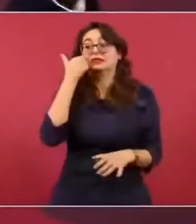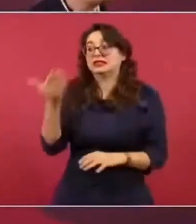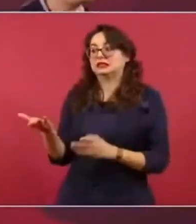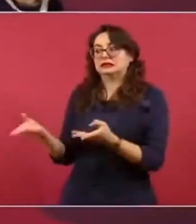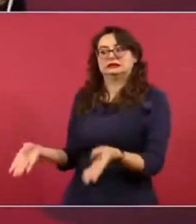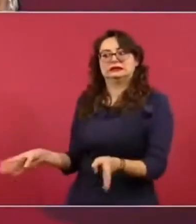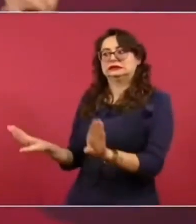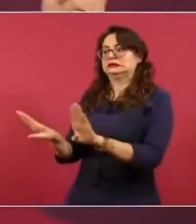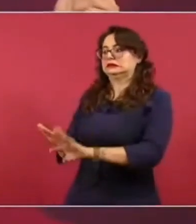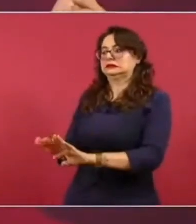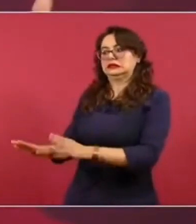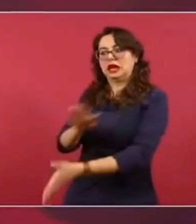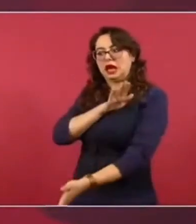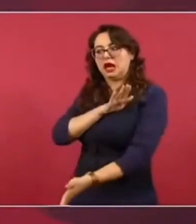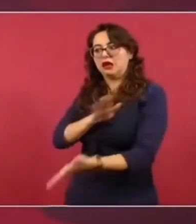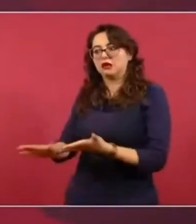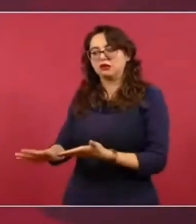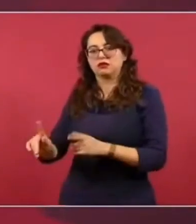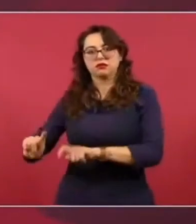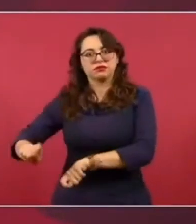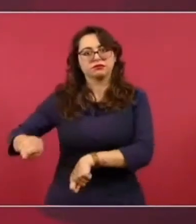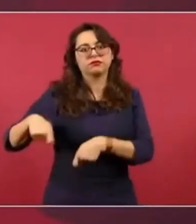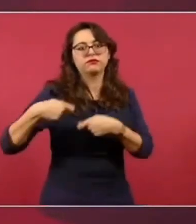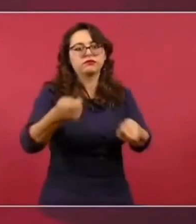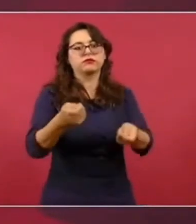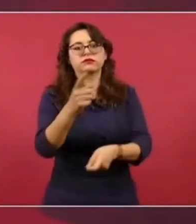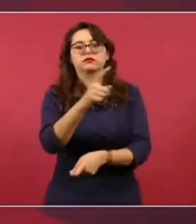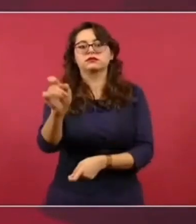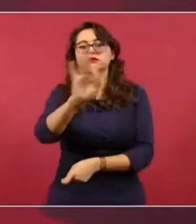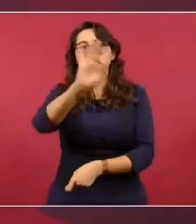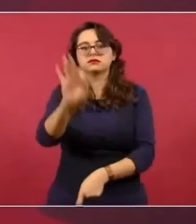completo a los particulares.